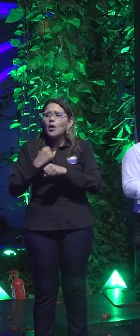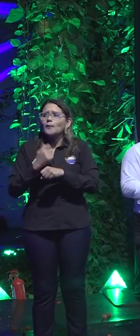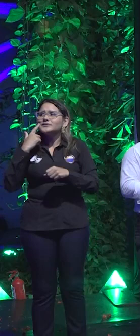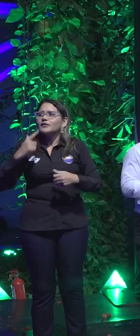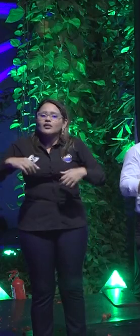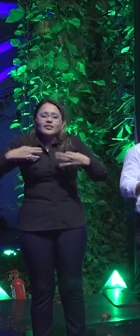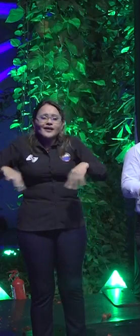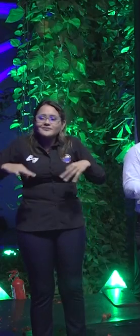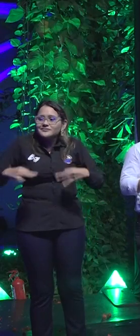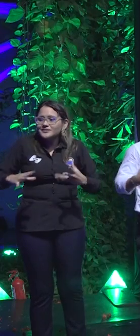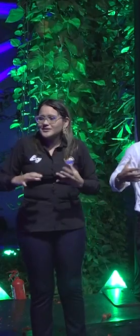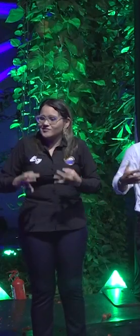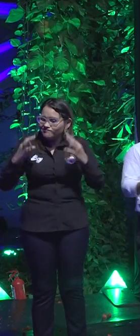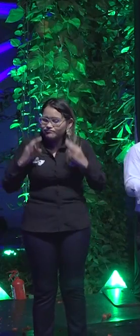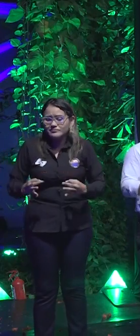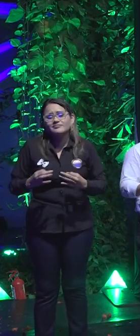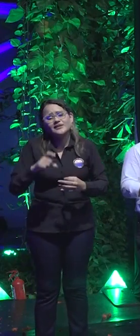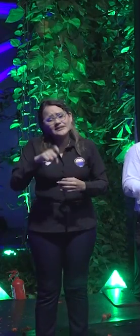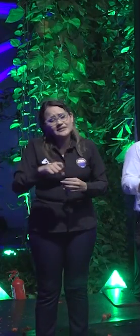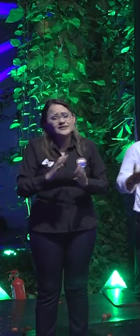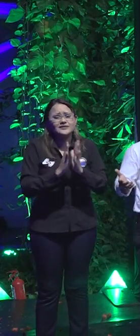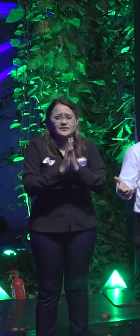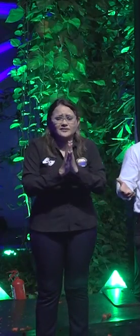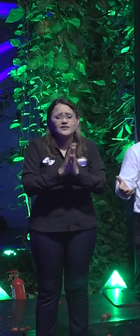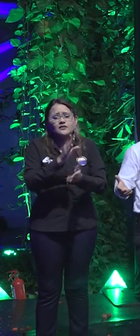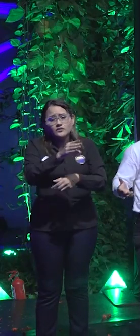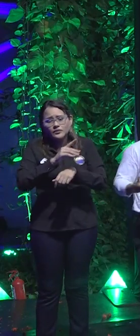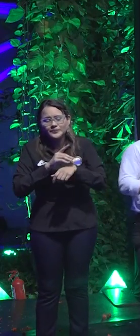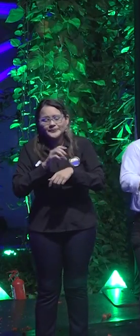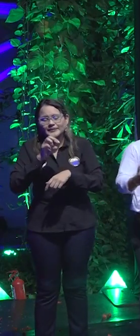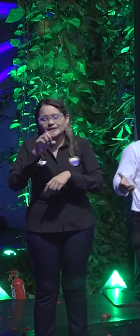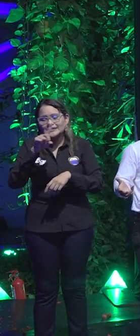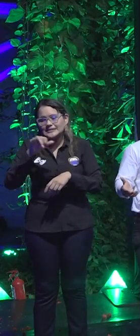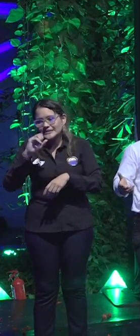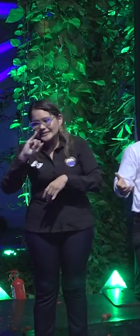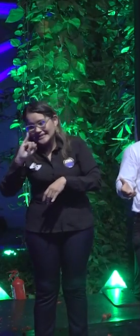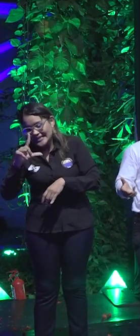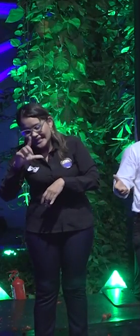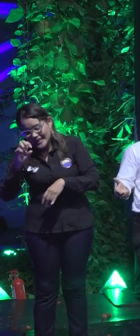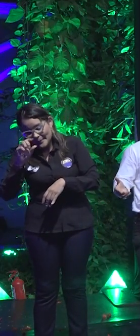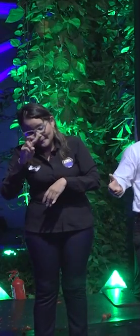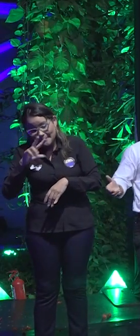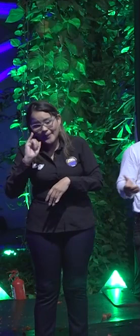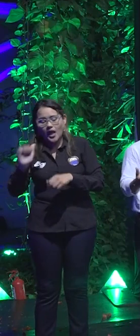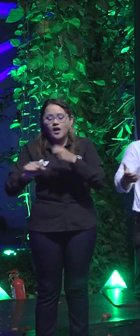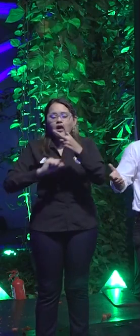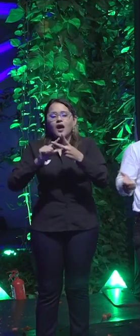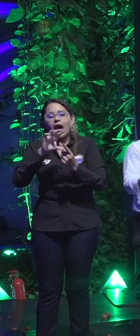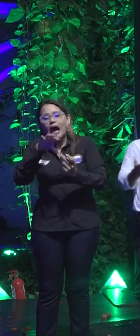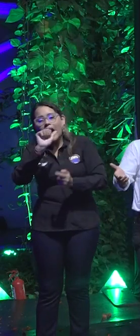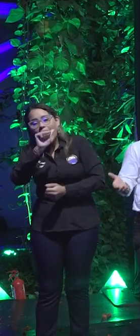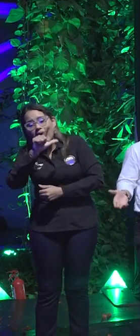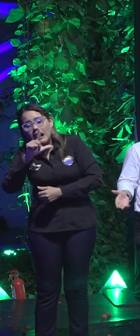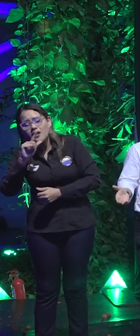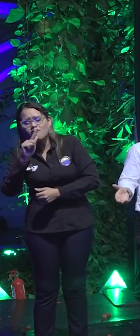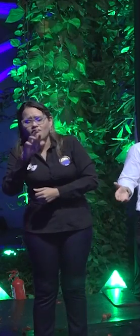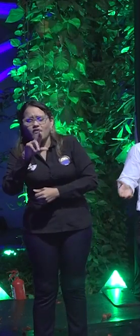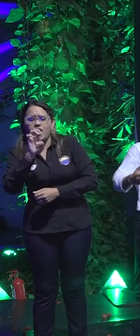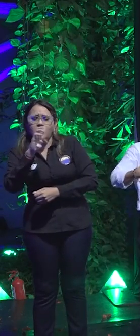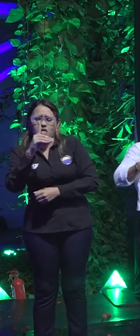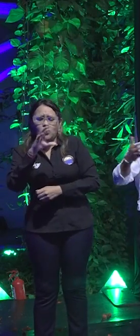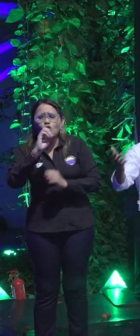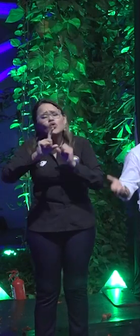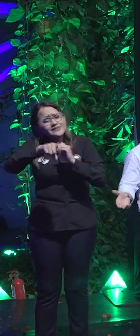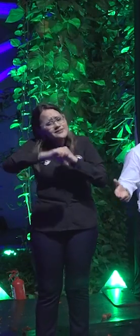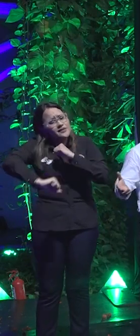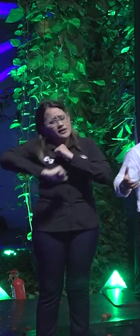Méndez, doctora Silvia, sumar esfuerzos y sacar iniciativas. No importa si en lo local no nos prestan atención, no pasa nada, nunca lo han hecho, en